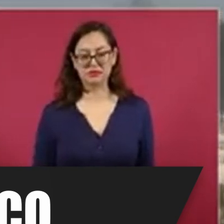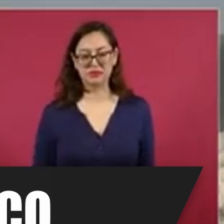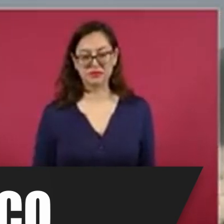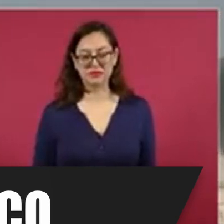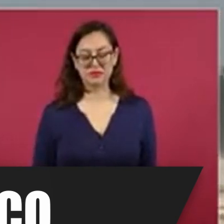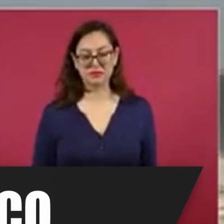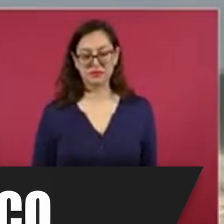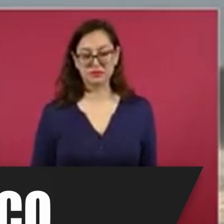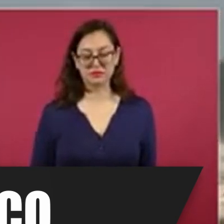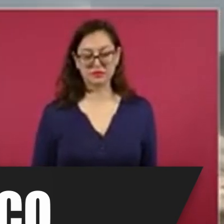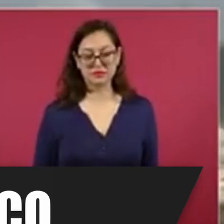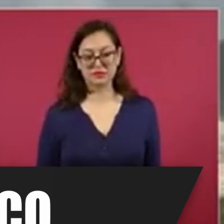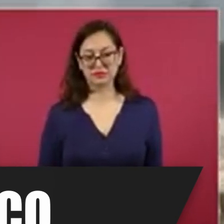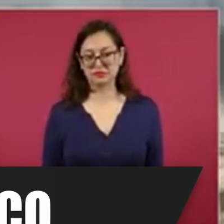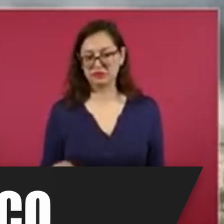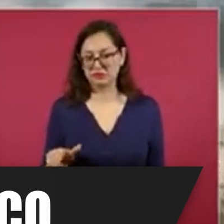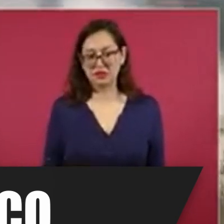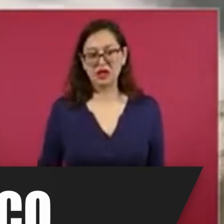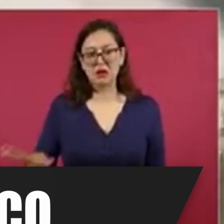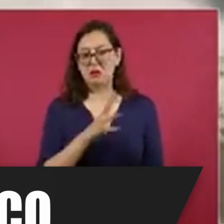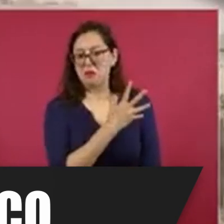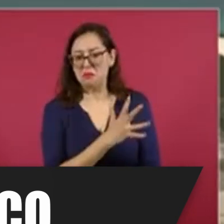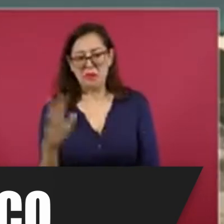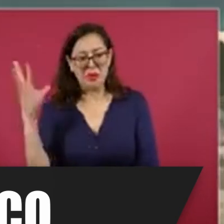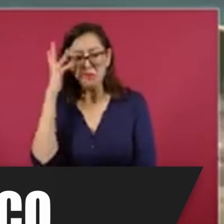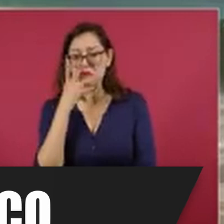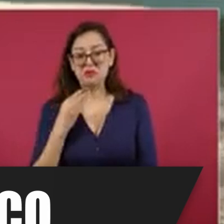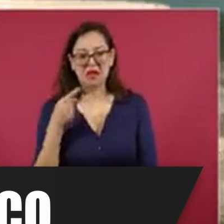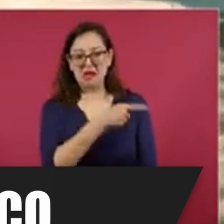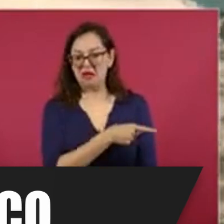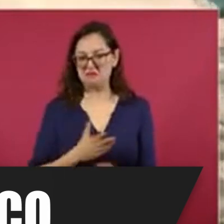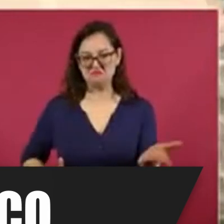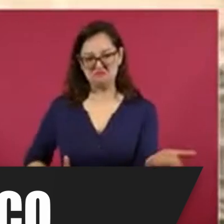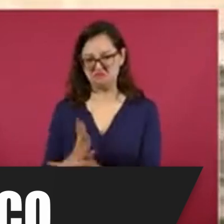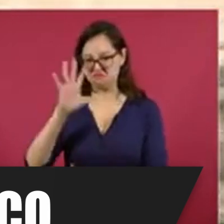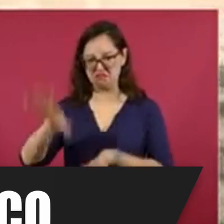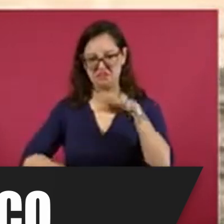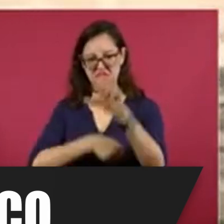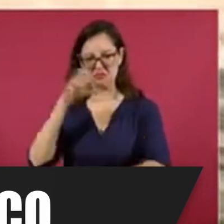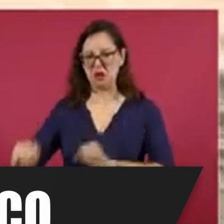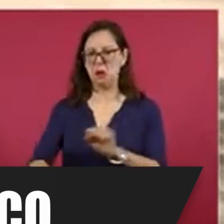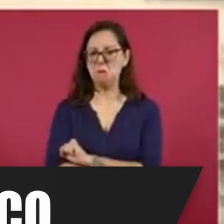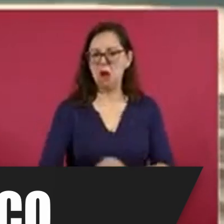porque es de las zonas más bellas de México y del mundo, el Mar Caribe,